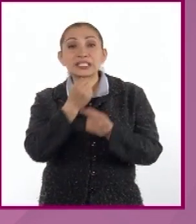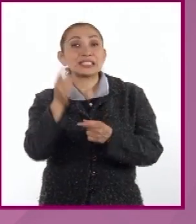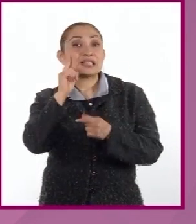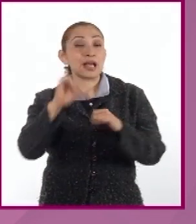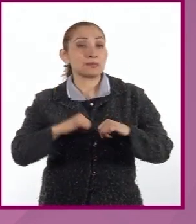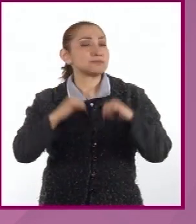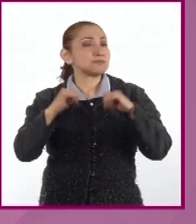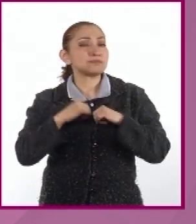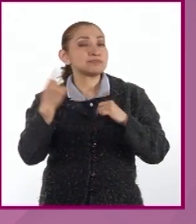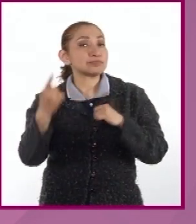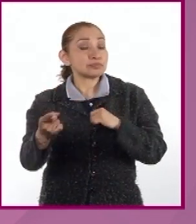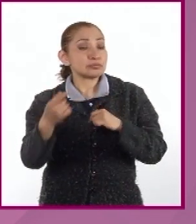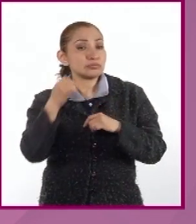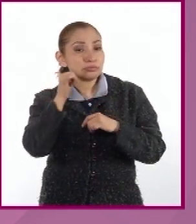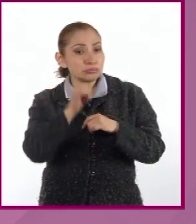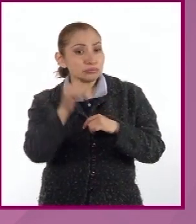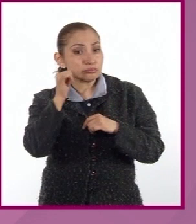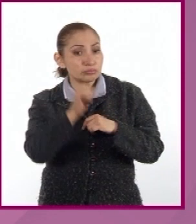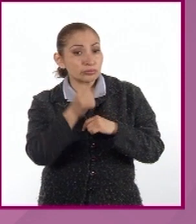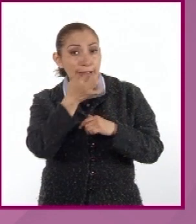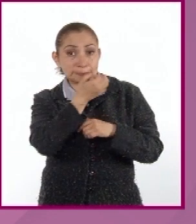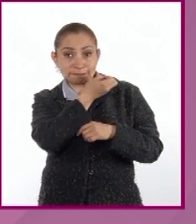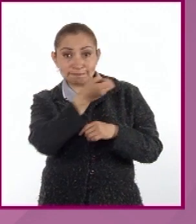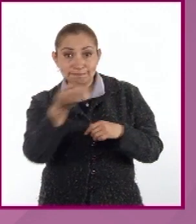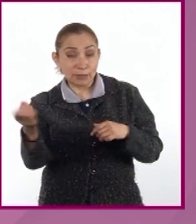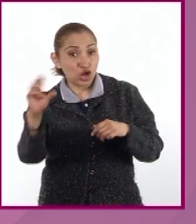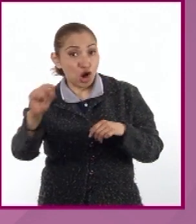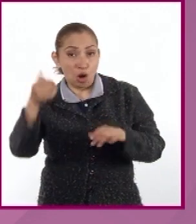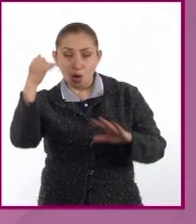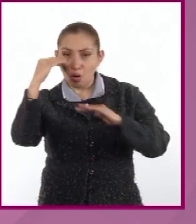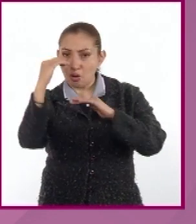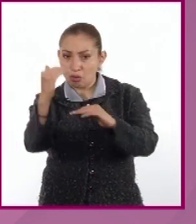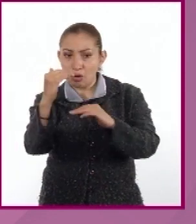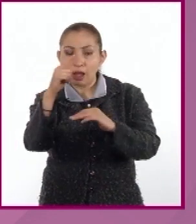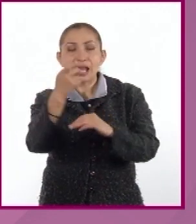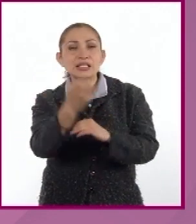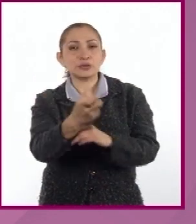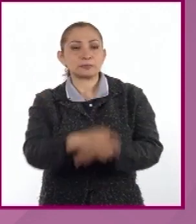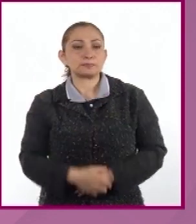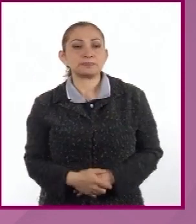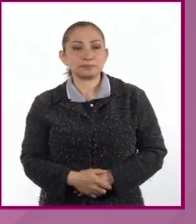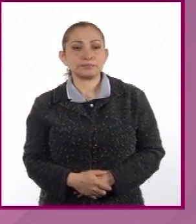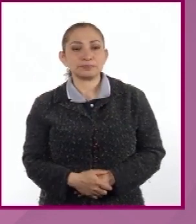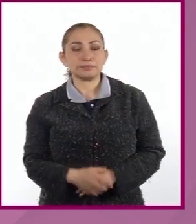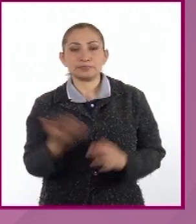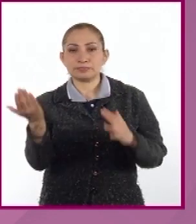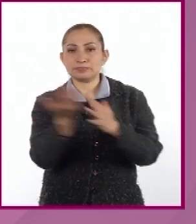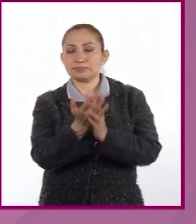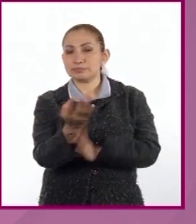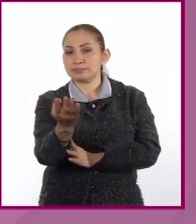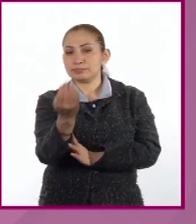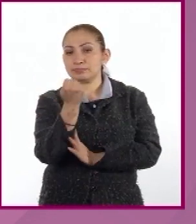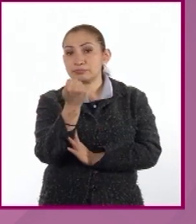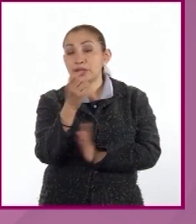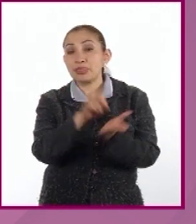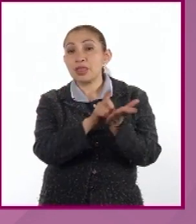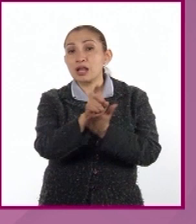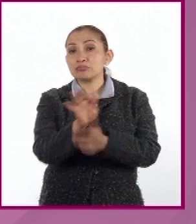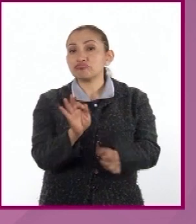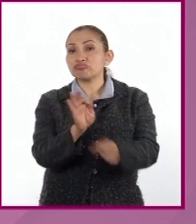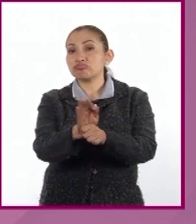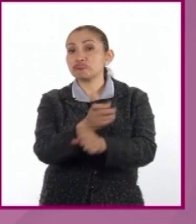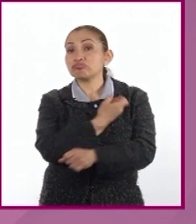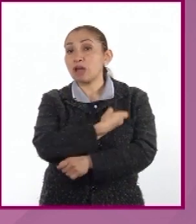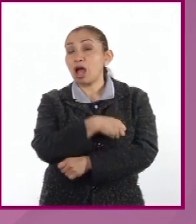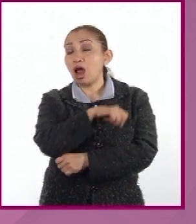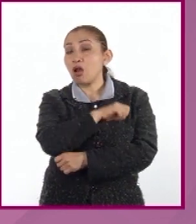y adolescentes de manera enunciativa, mas no limitativa, los siguientes. Fracción 9. Derecho a la protección de la